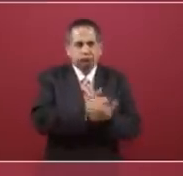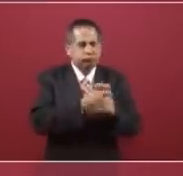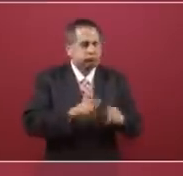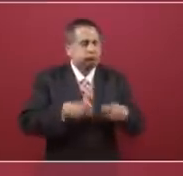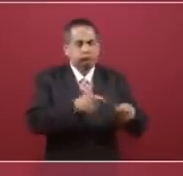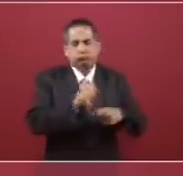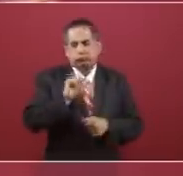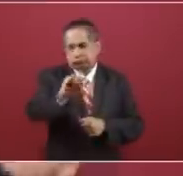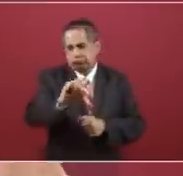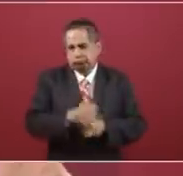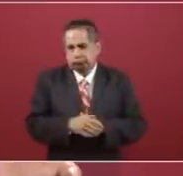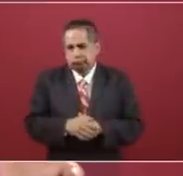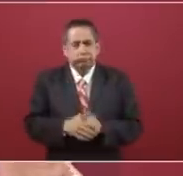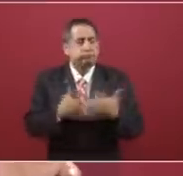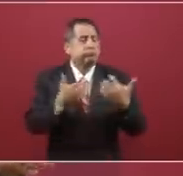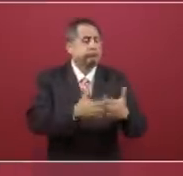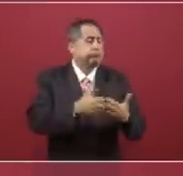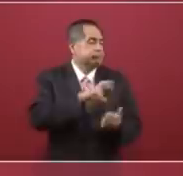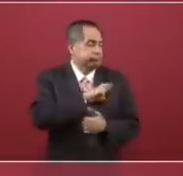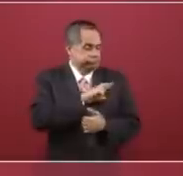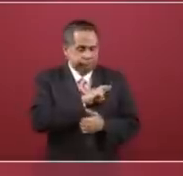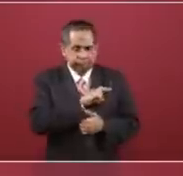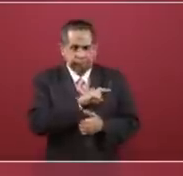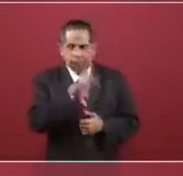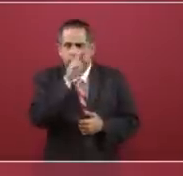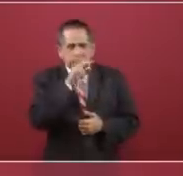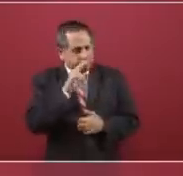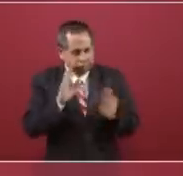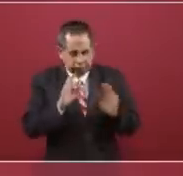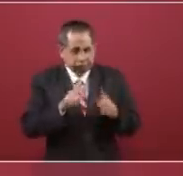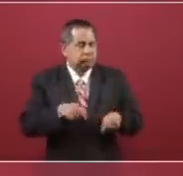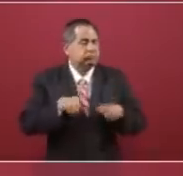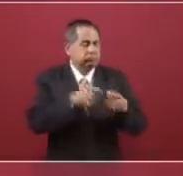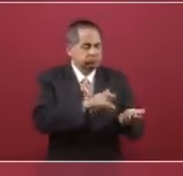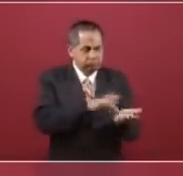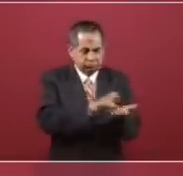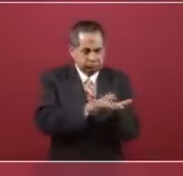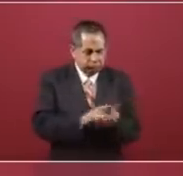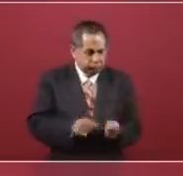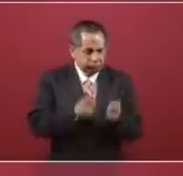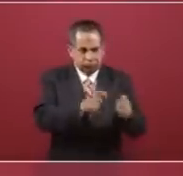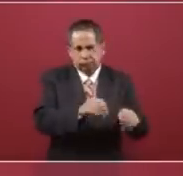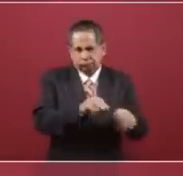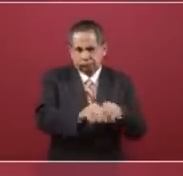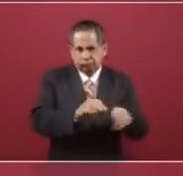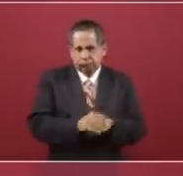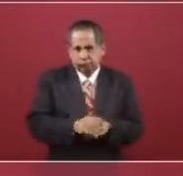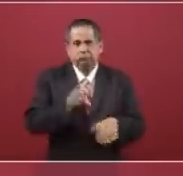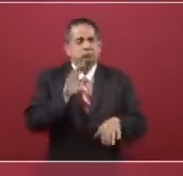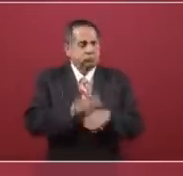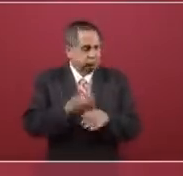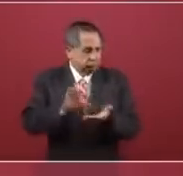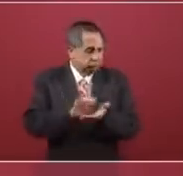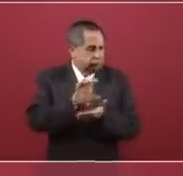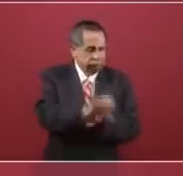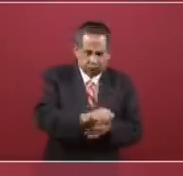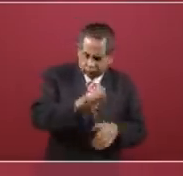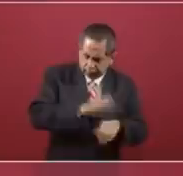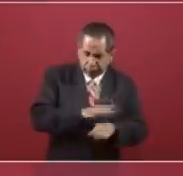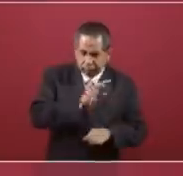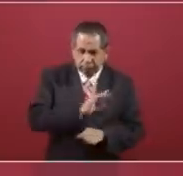trabajadores que están en empresas particulares no les va a faltar el trabajo porque hay más inversión.